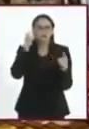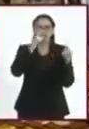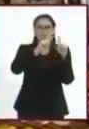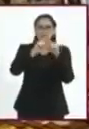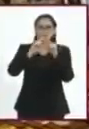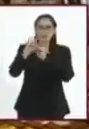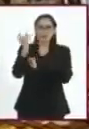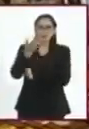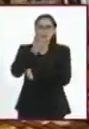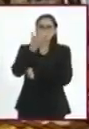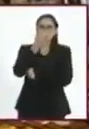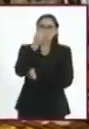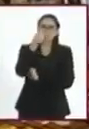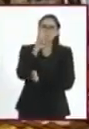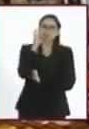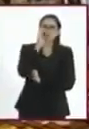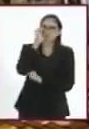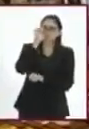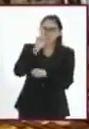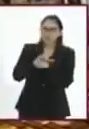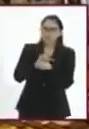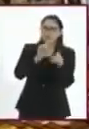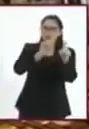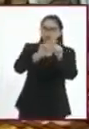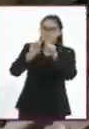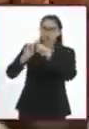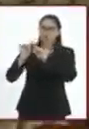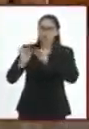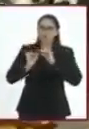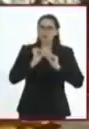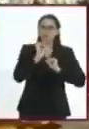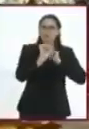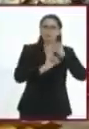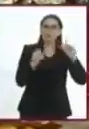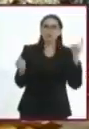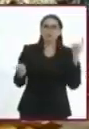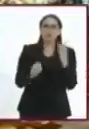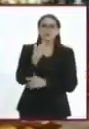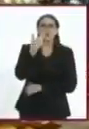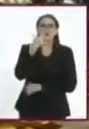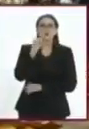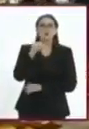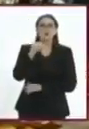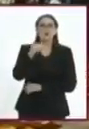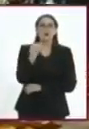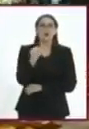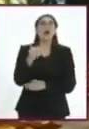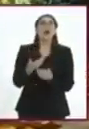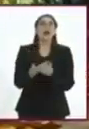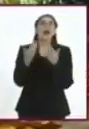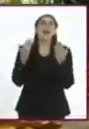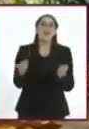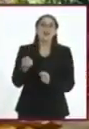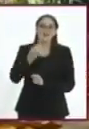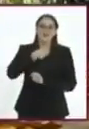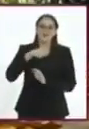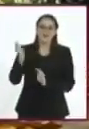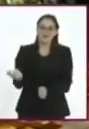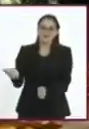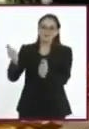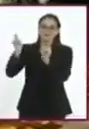y tradiciones que dieron origen a la cultura novohispana, de la cual actualmente somos